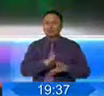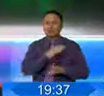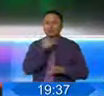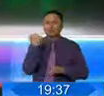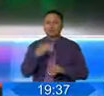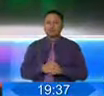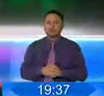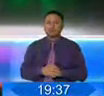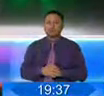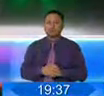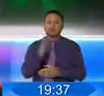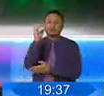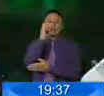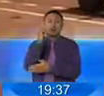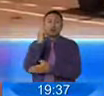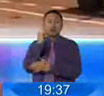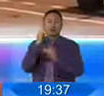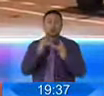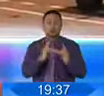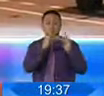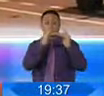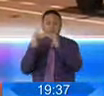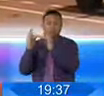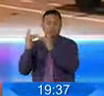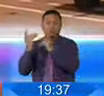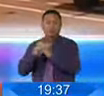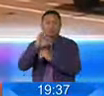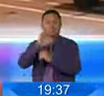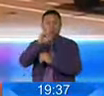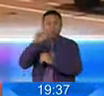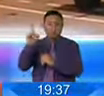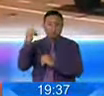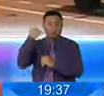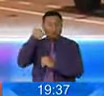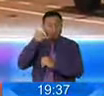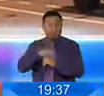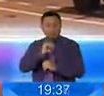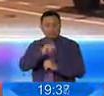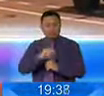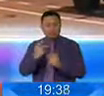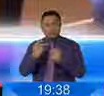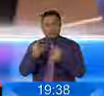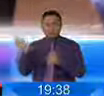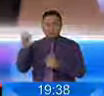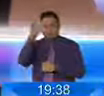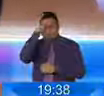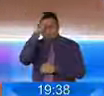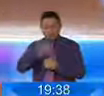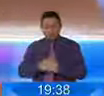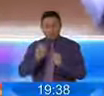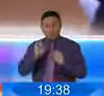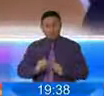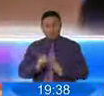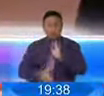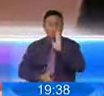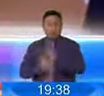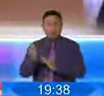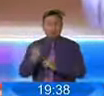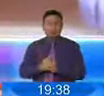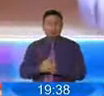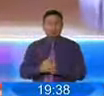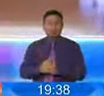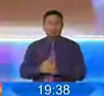lo subió para proceder a llevarlo, ¿no? Se le llamó por medio del 911 para que le comuniquen y lo puedan trasladar hasta acá para hacer el